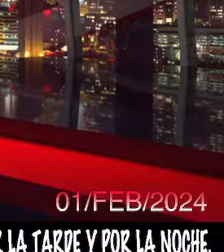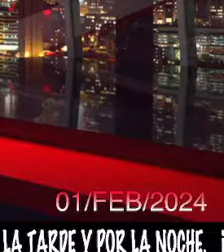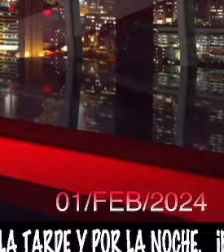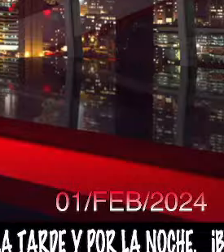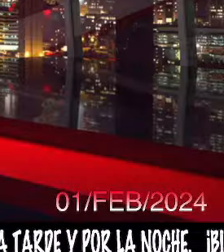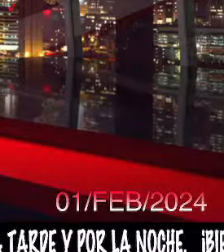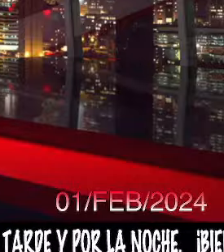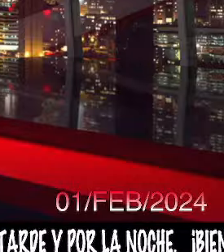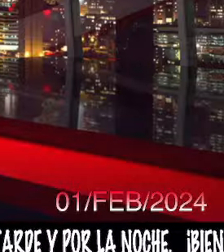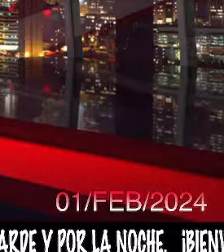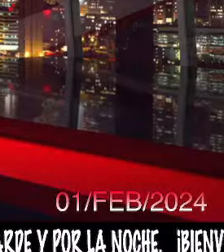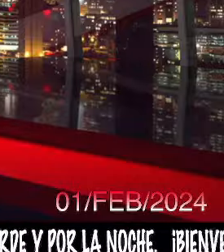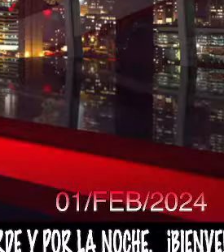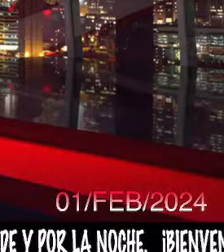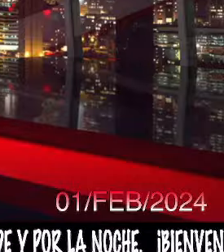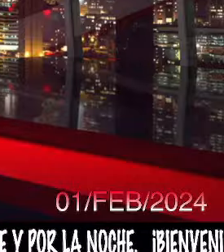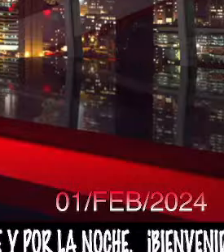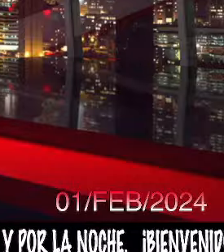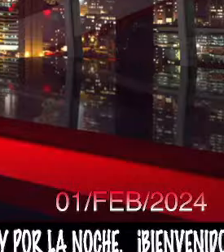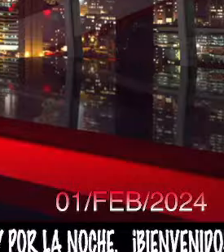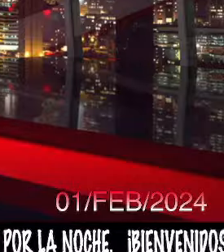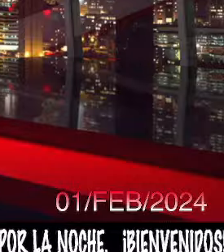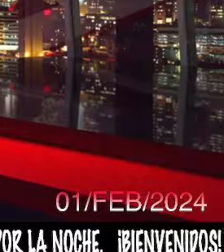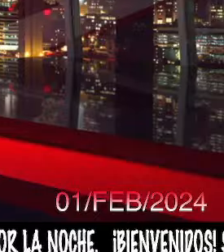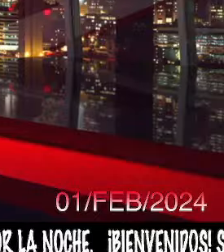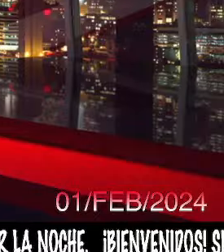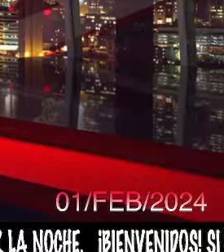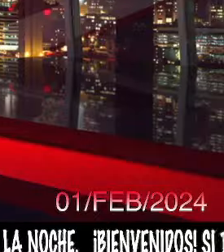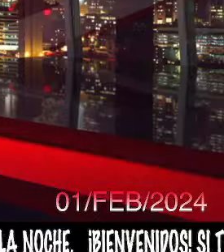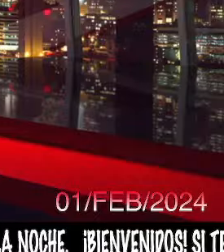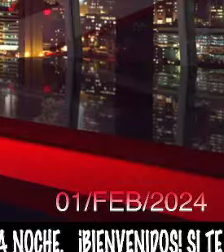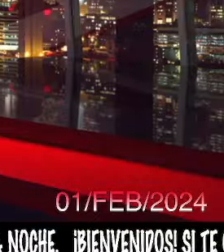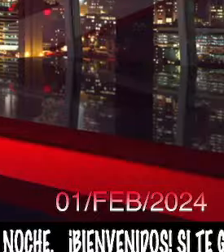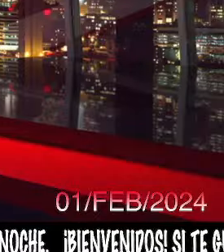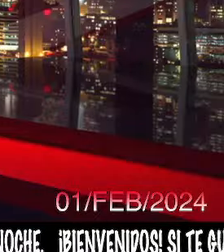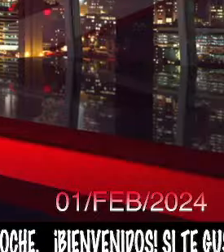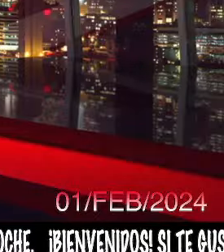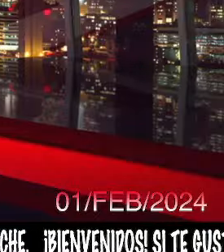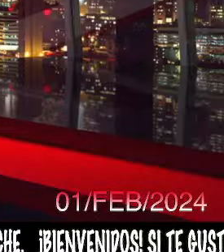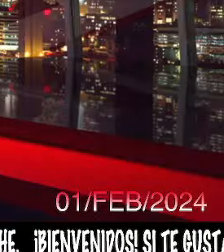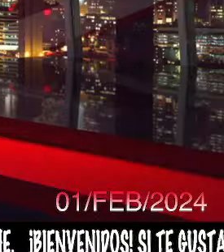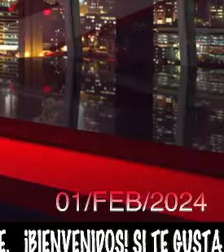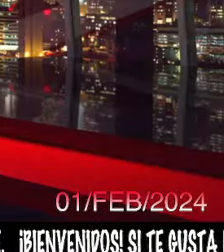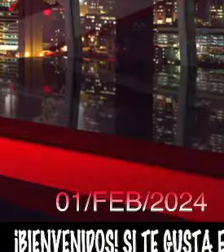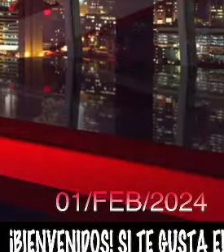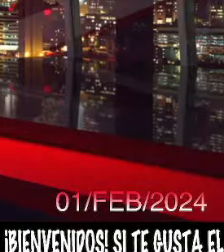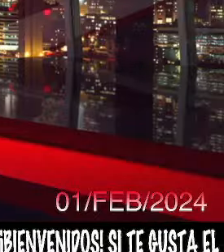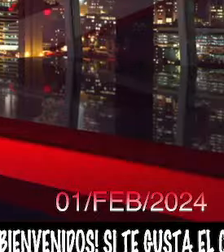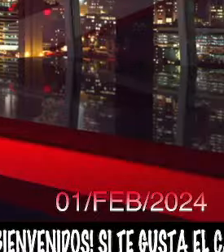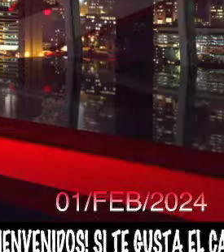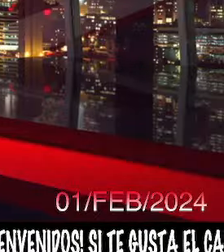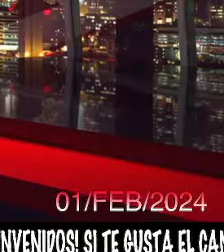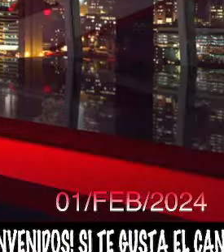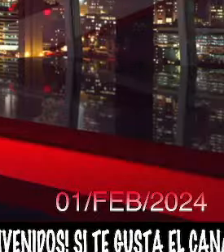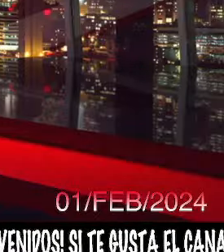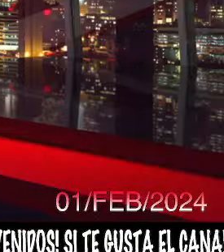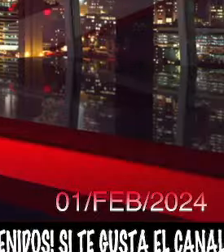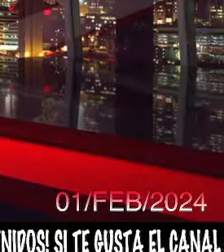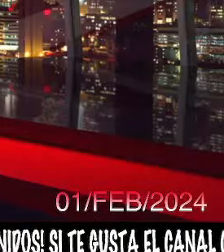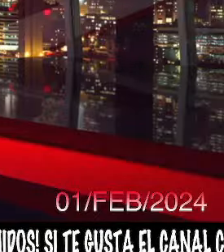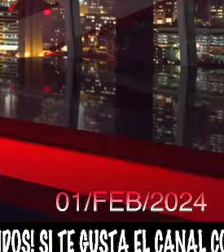Yergo justamente al diputado Fernández Noroña, aunque en realidad su intervención habló de este proyecto de nación,